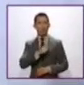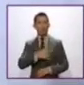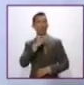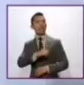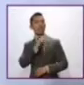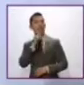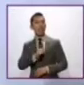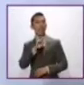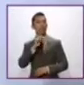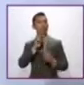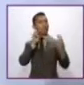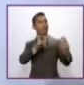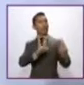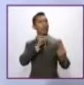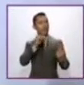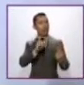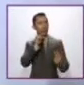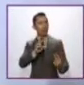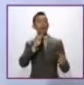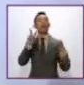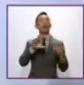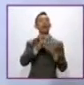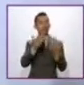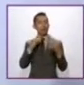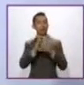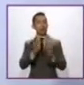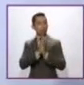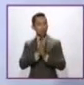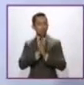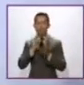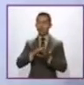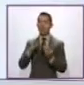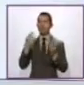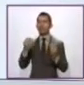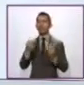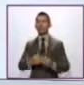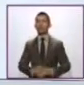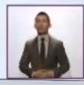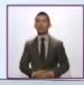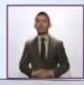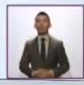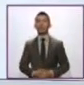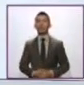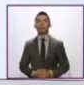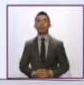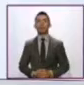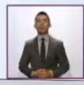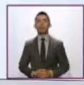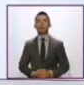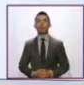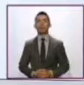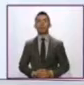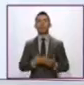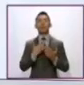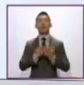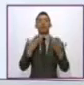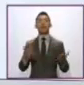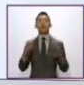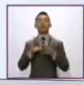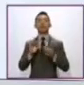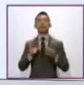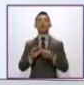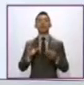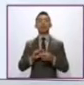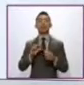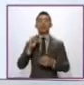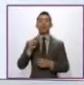¿No las vas a voltear a ver, Celia? Danos una explicación, por favor. Muchísimas gracias. Gracias, candidata. Ahora es el turno del candidato